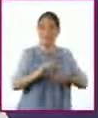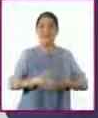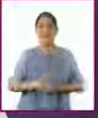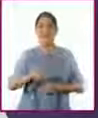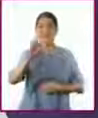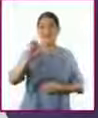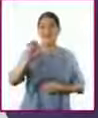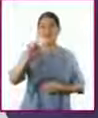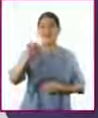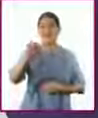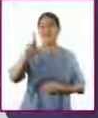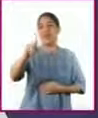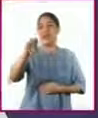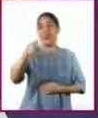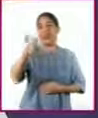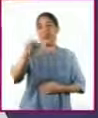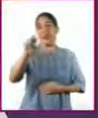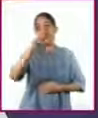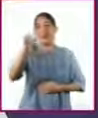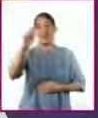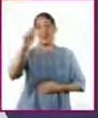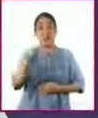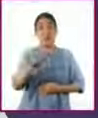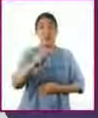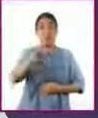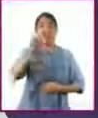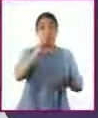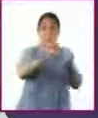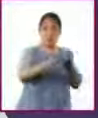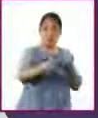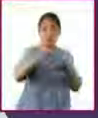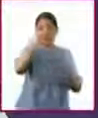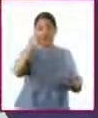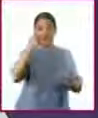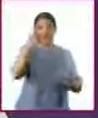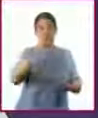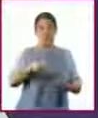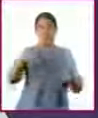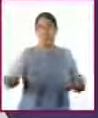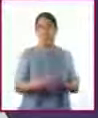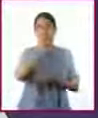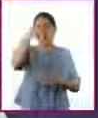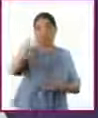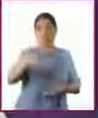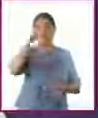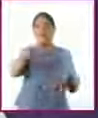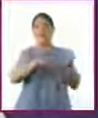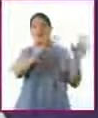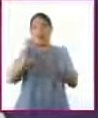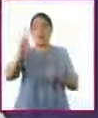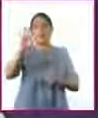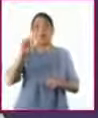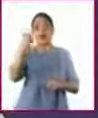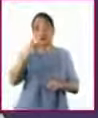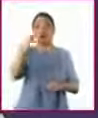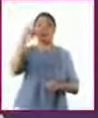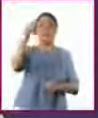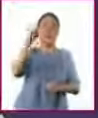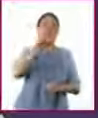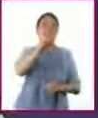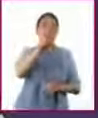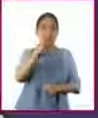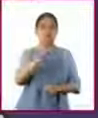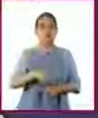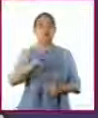Felipe Garrido es un escritor mexicano que nació en Jalisco en 1942. Es narrador, cronista